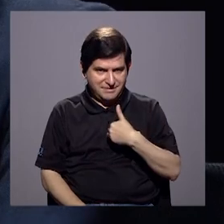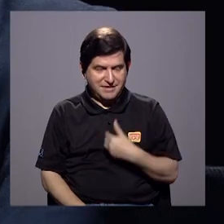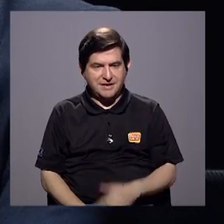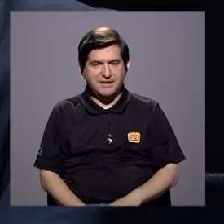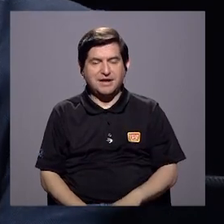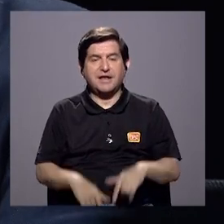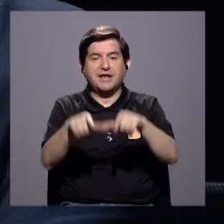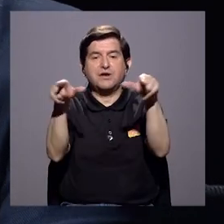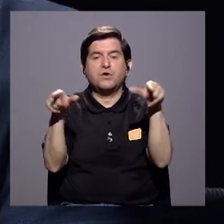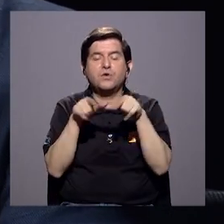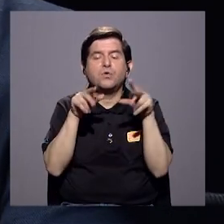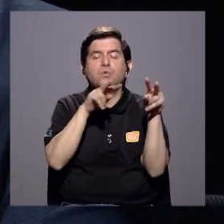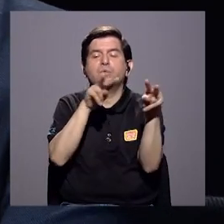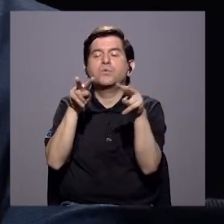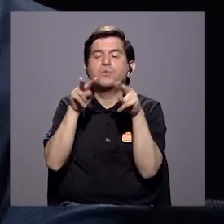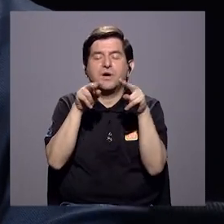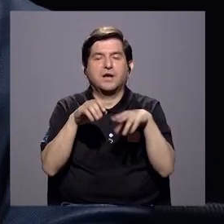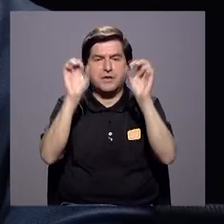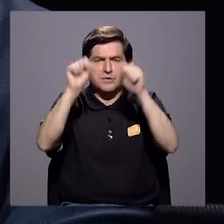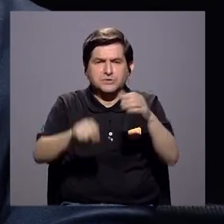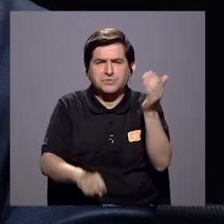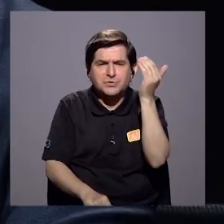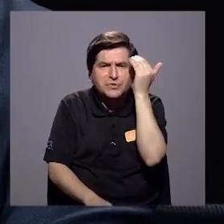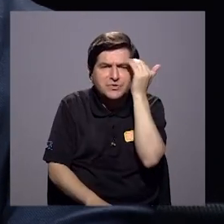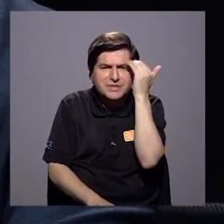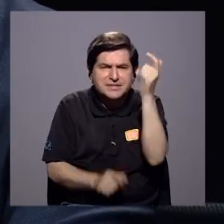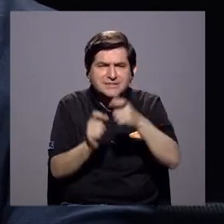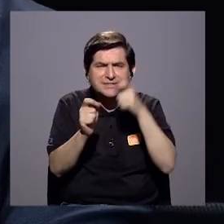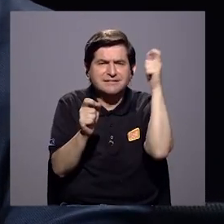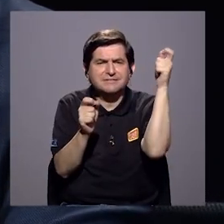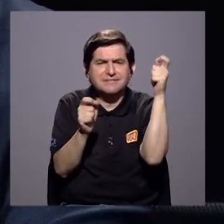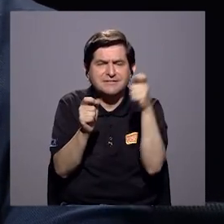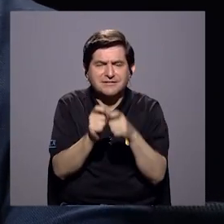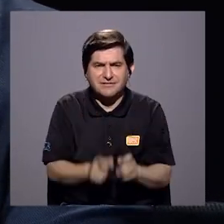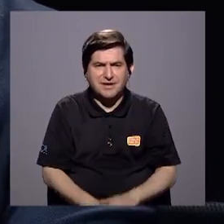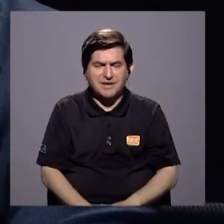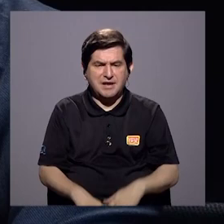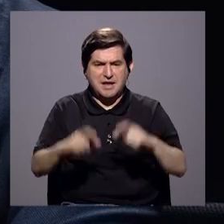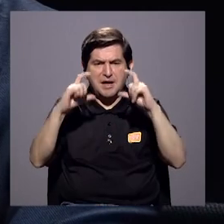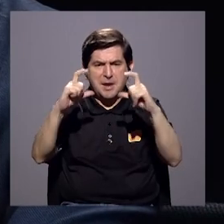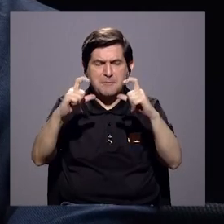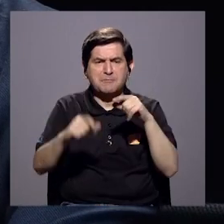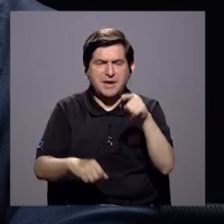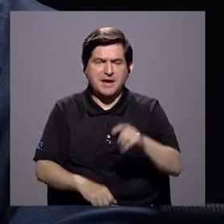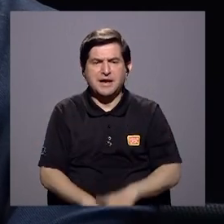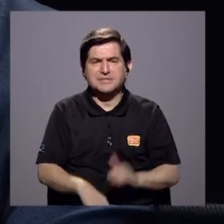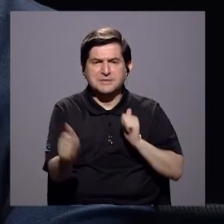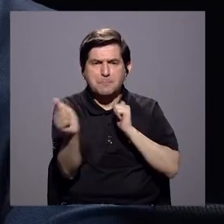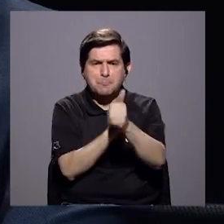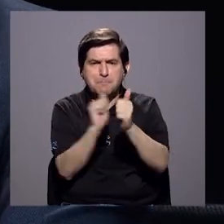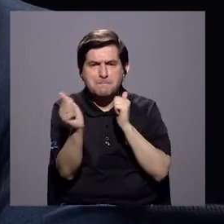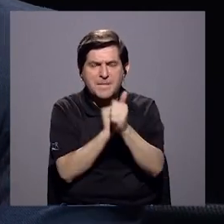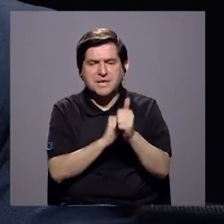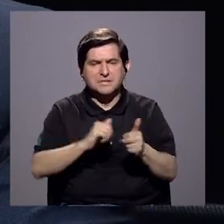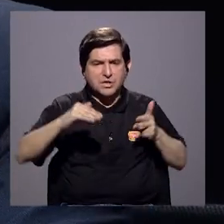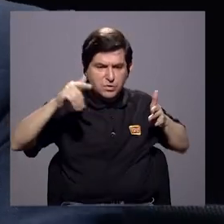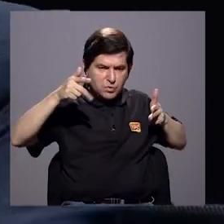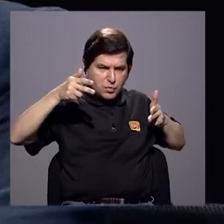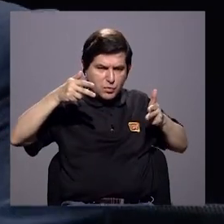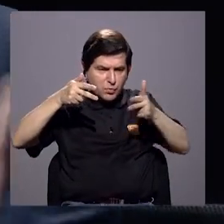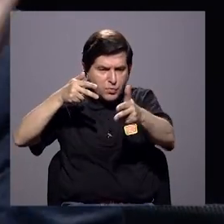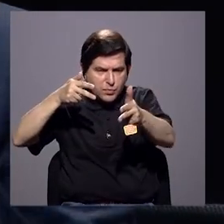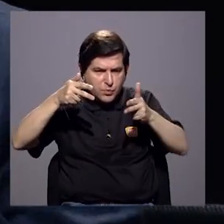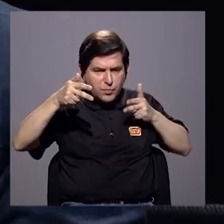puntos de vigilancia donde se pueda saber con certeza cuáles son las placas que están atravesando una